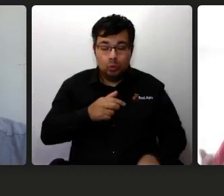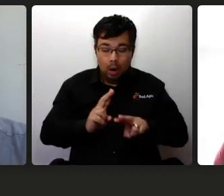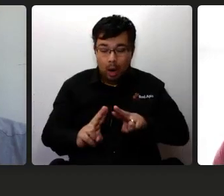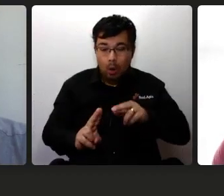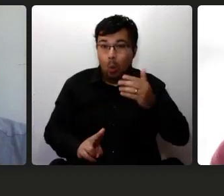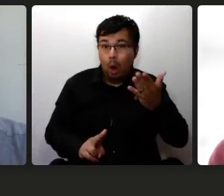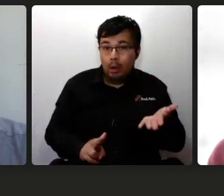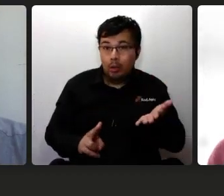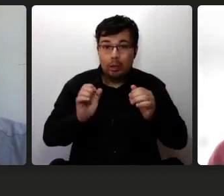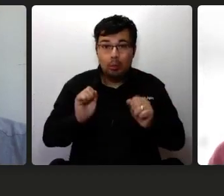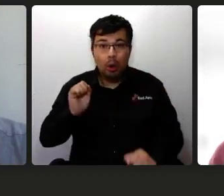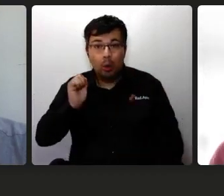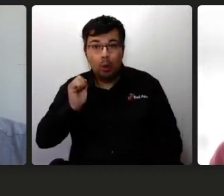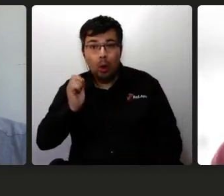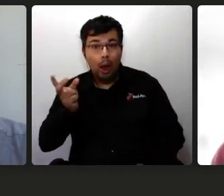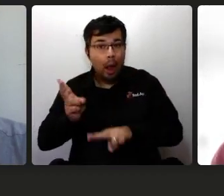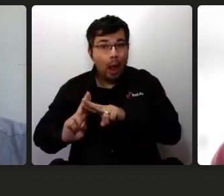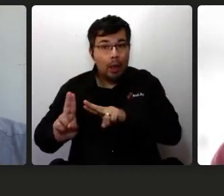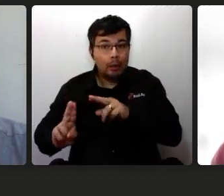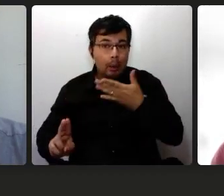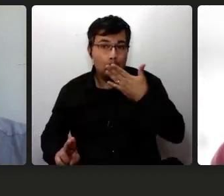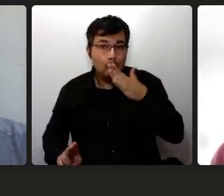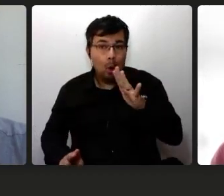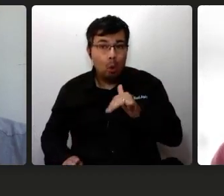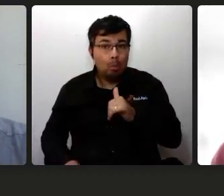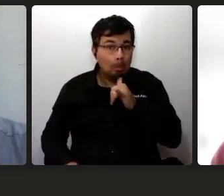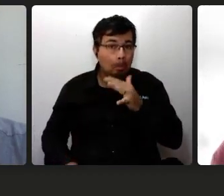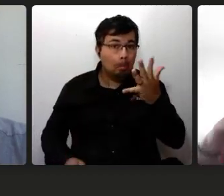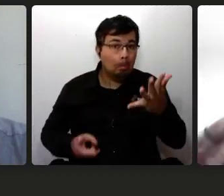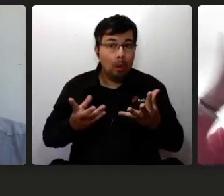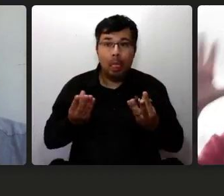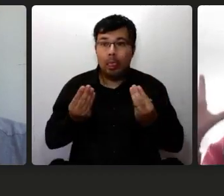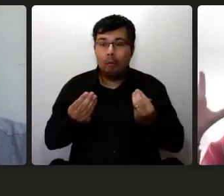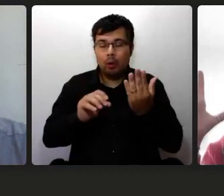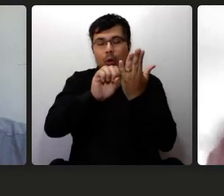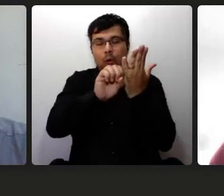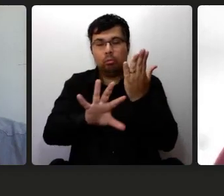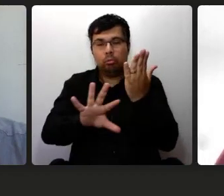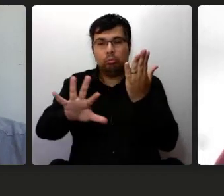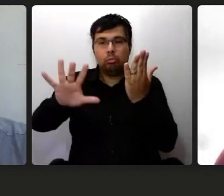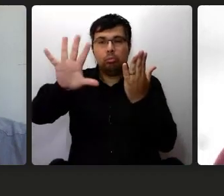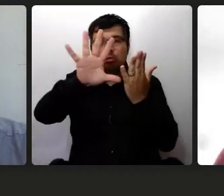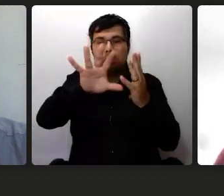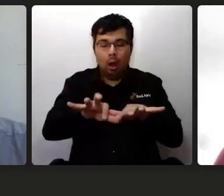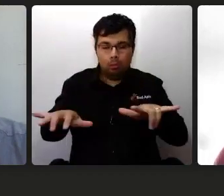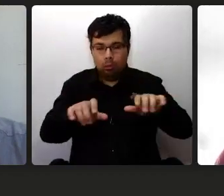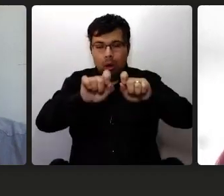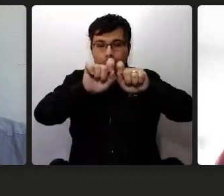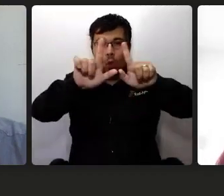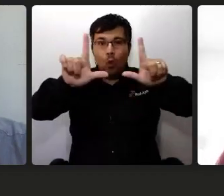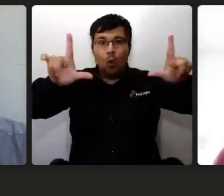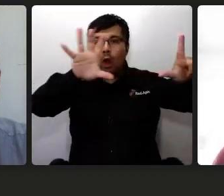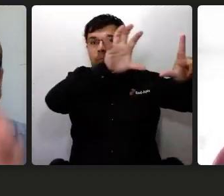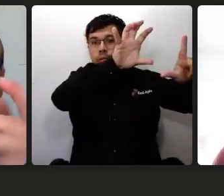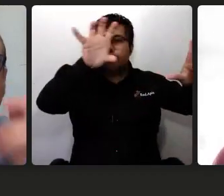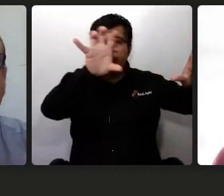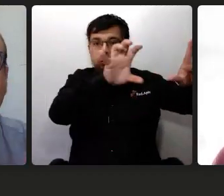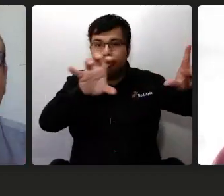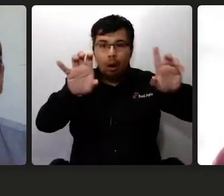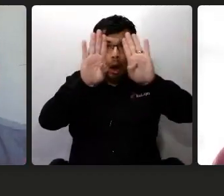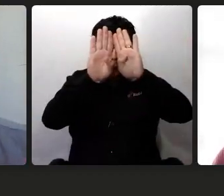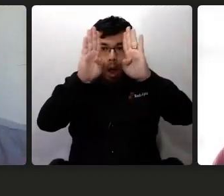lo puedo hacer mejor. Entonces, está bueno como plataforma para ir también abriéndonos esta mente.